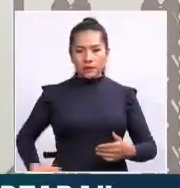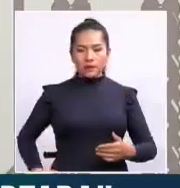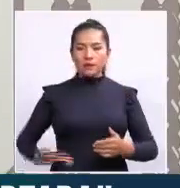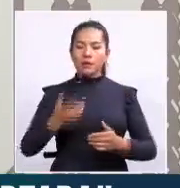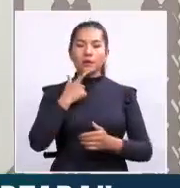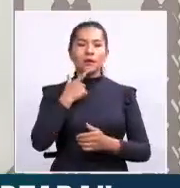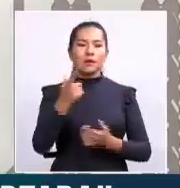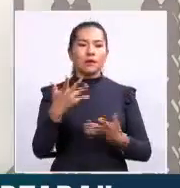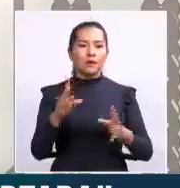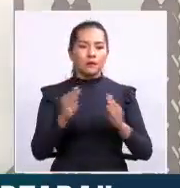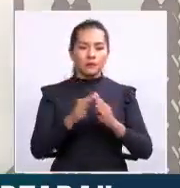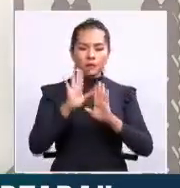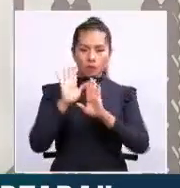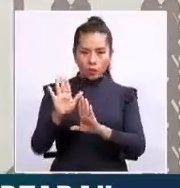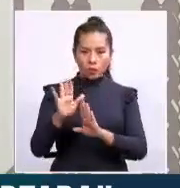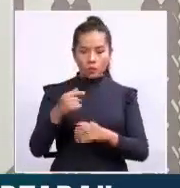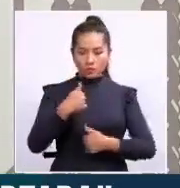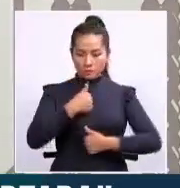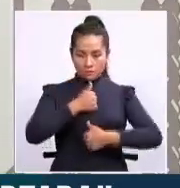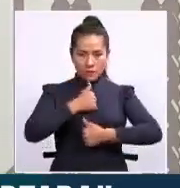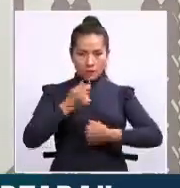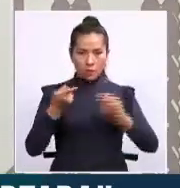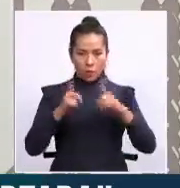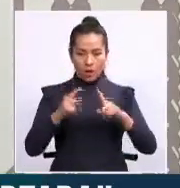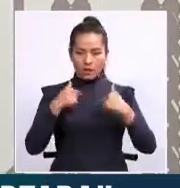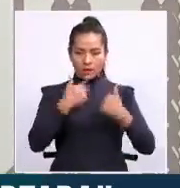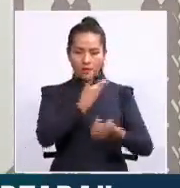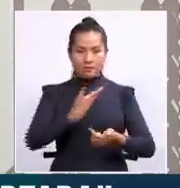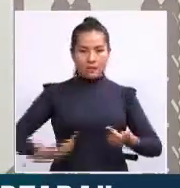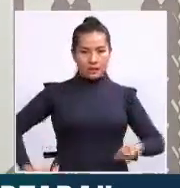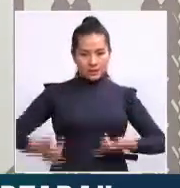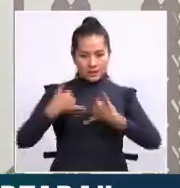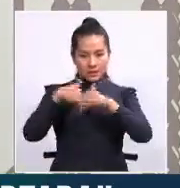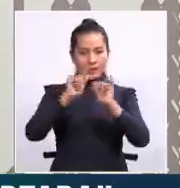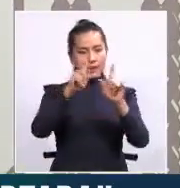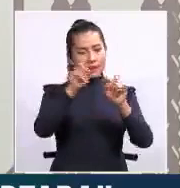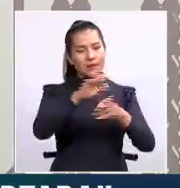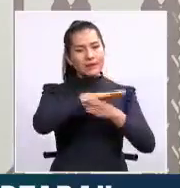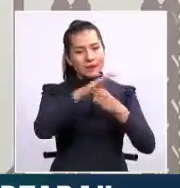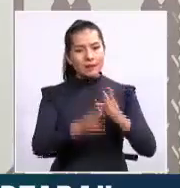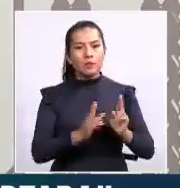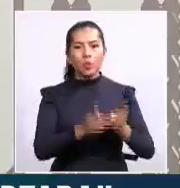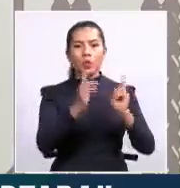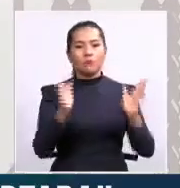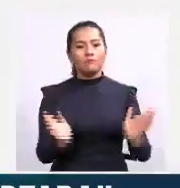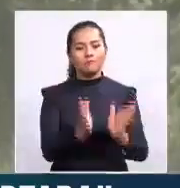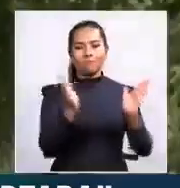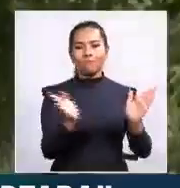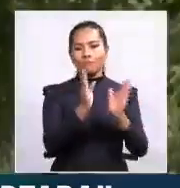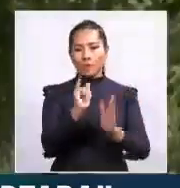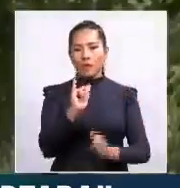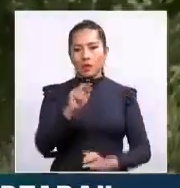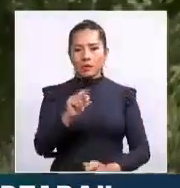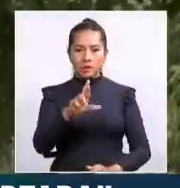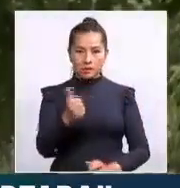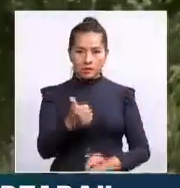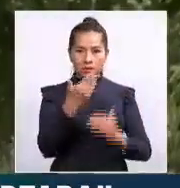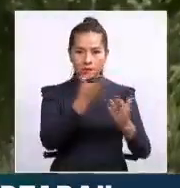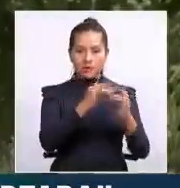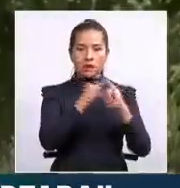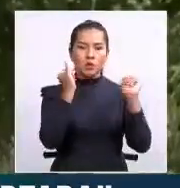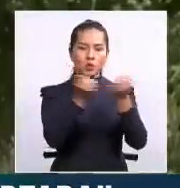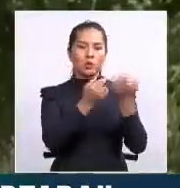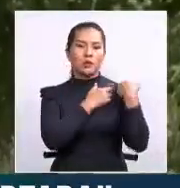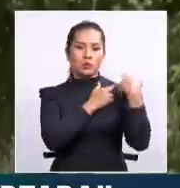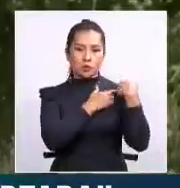su gestión tiene que concluirse. Es por eso que ustedes ven un INRA movilizado en todo el país. Además, se destacó la importancia de avanzar